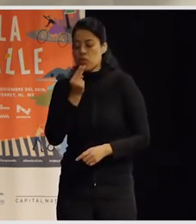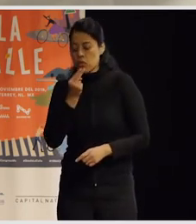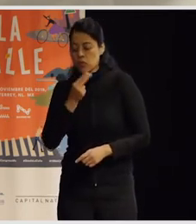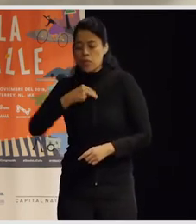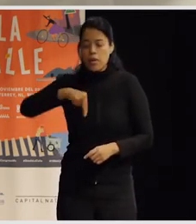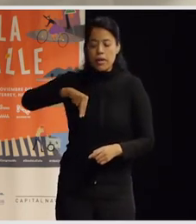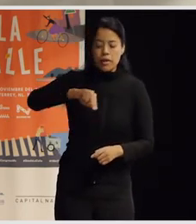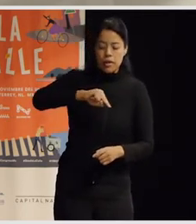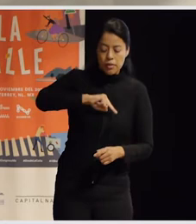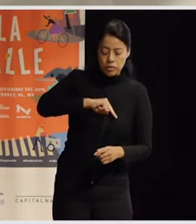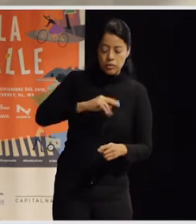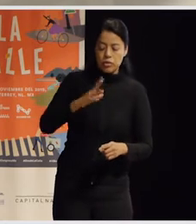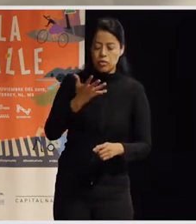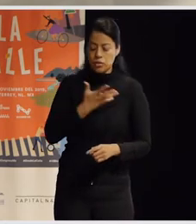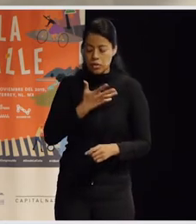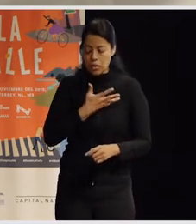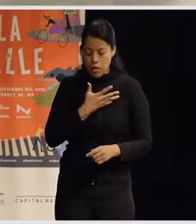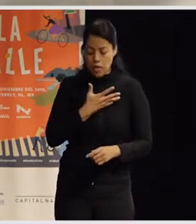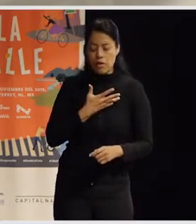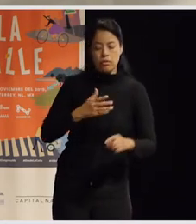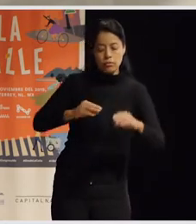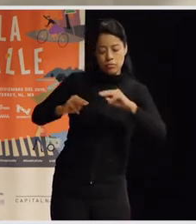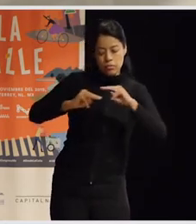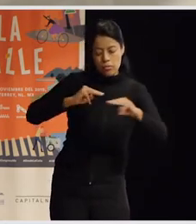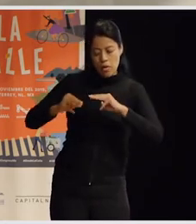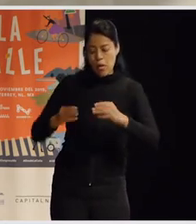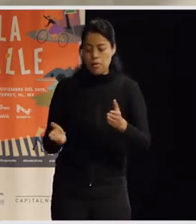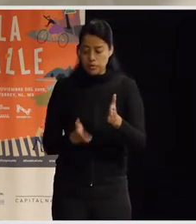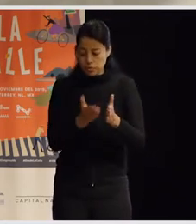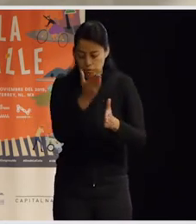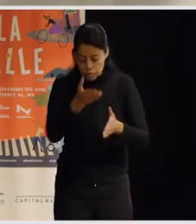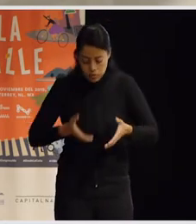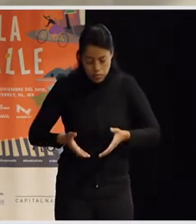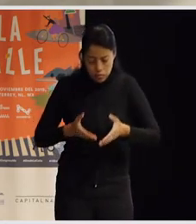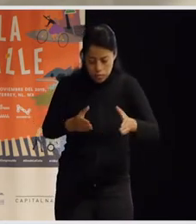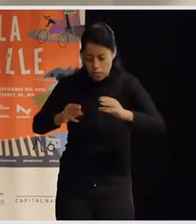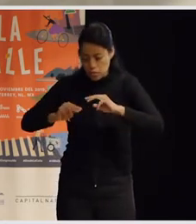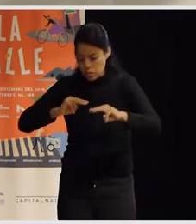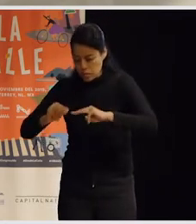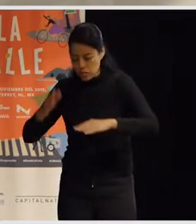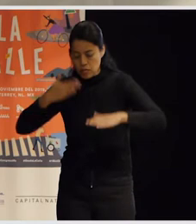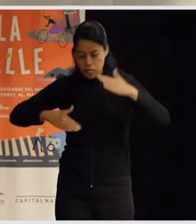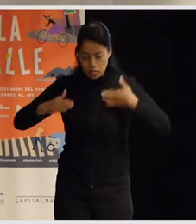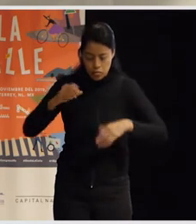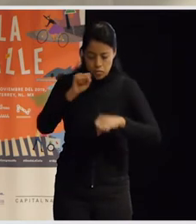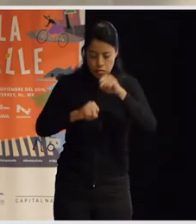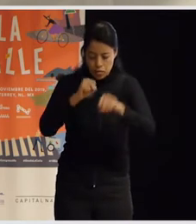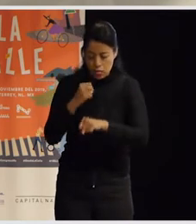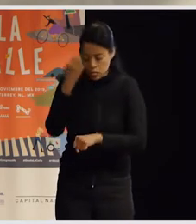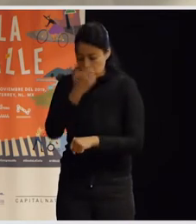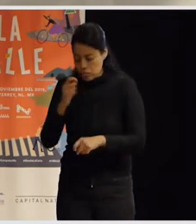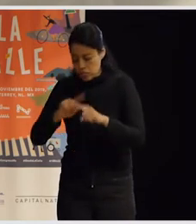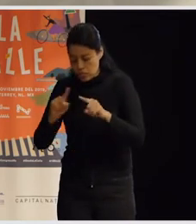toda una estrategia de movilidad en bicicleta porque tienes que implementar infraestructura ciclista acciones de movilidad la vía recreativa la bici escuela son muchas